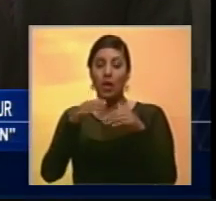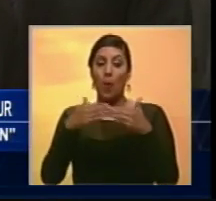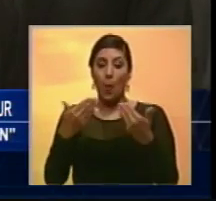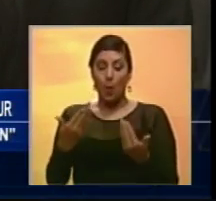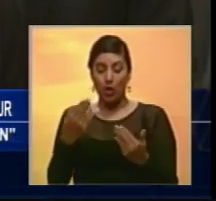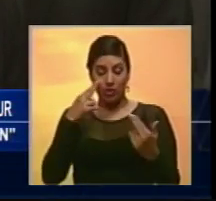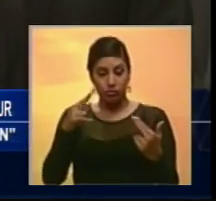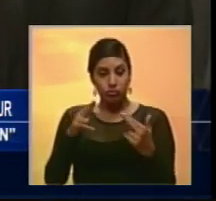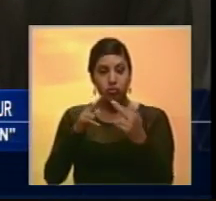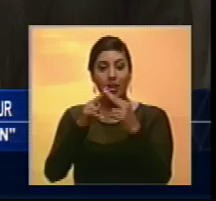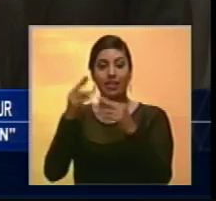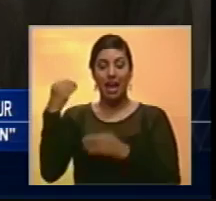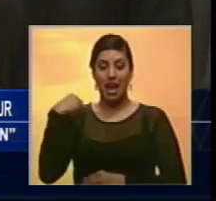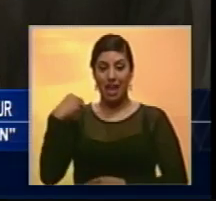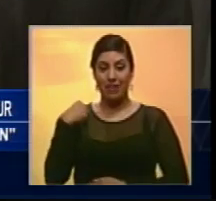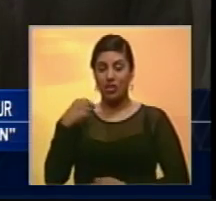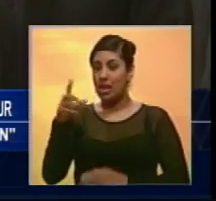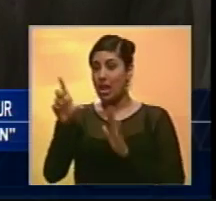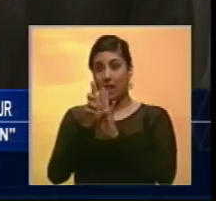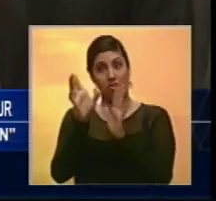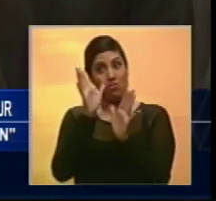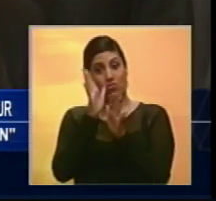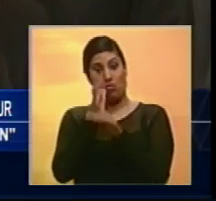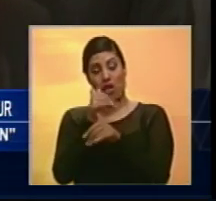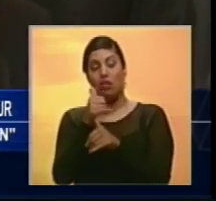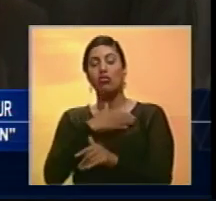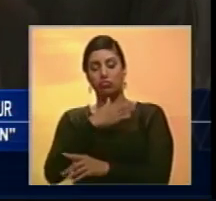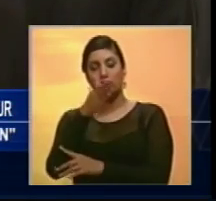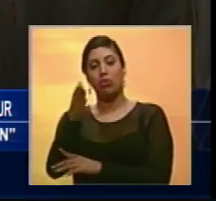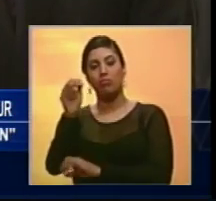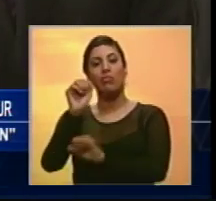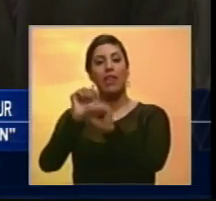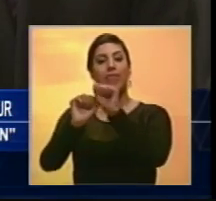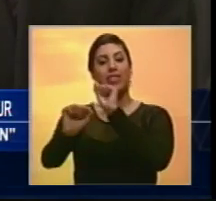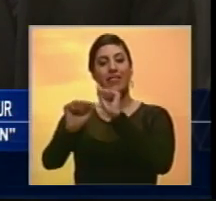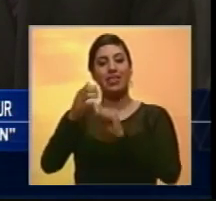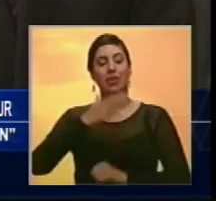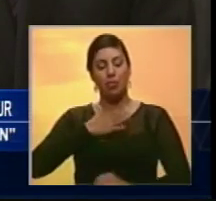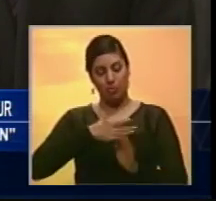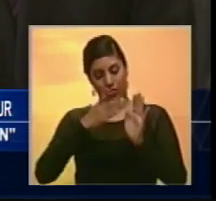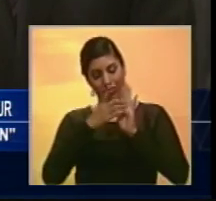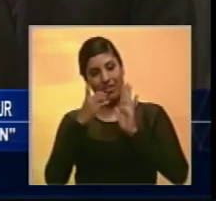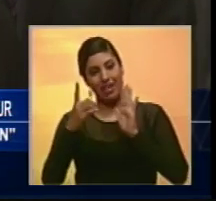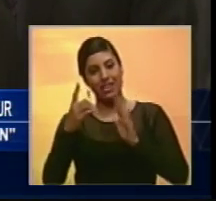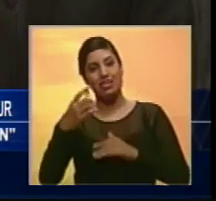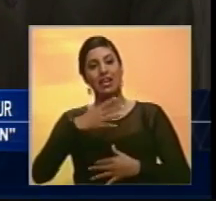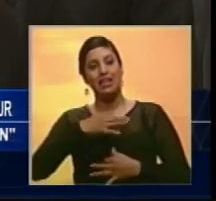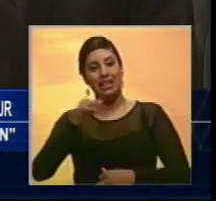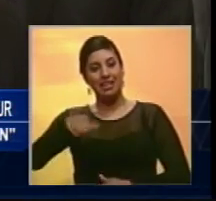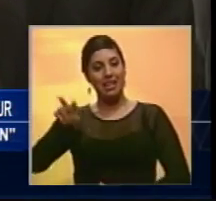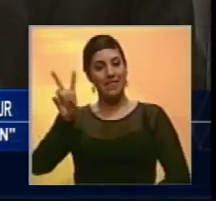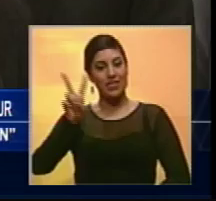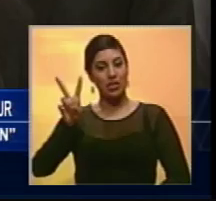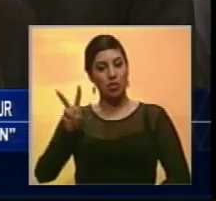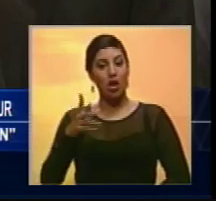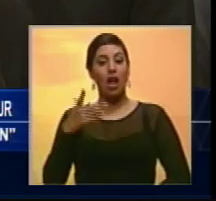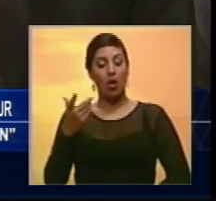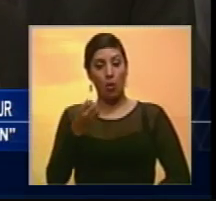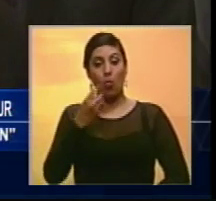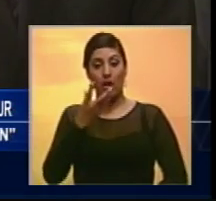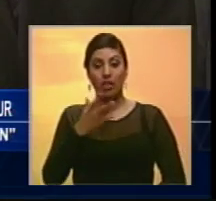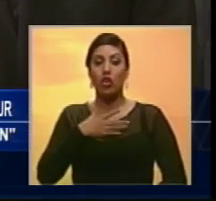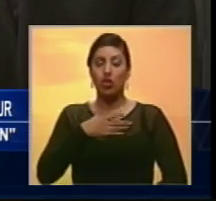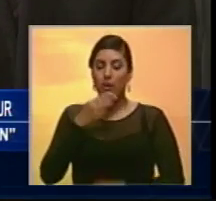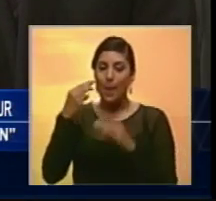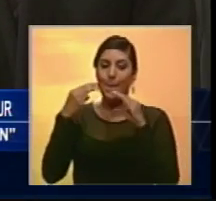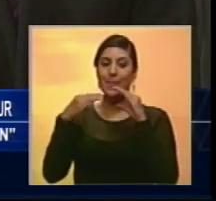a que el encuentro fue convocado de manera ilegal, acudirá en defensa legítima de los derechos e intereses de Venezuela. Señaló que llevará